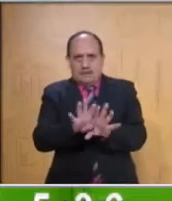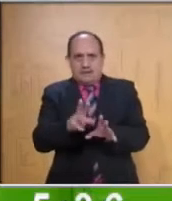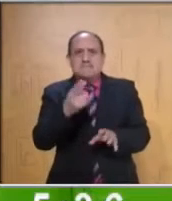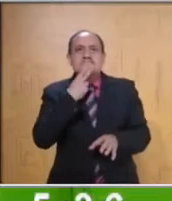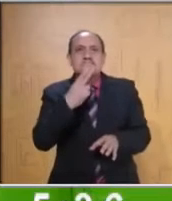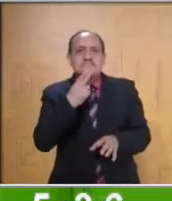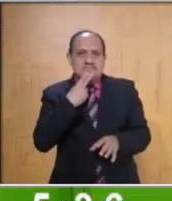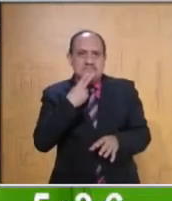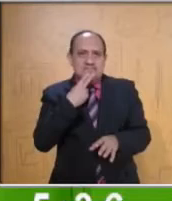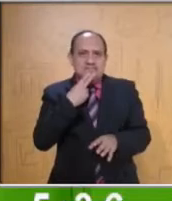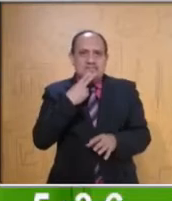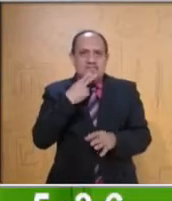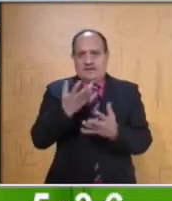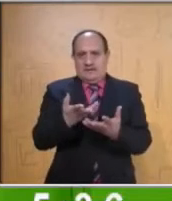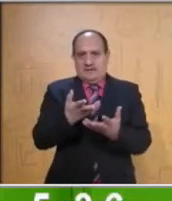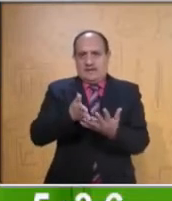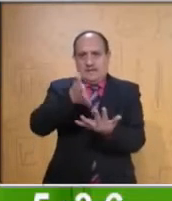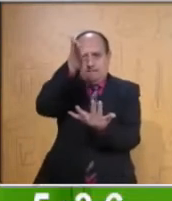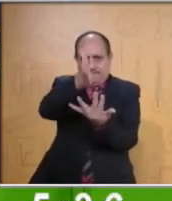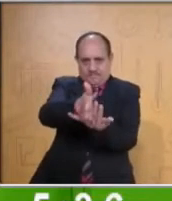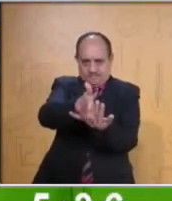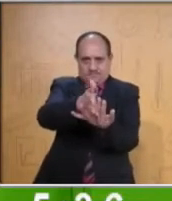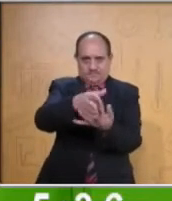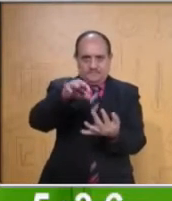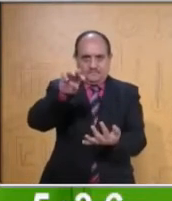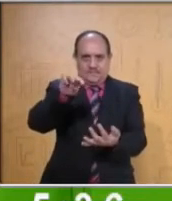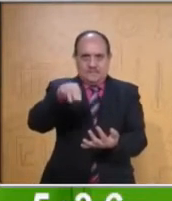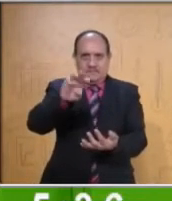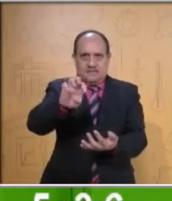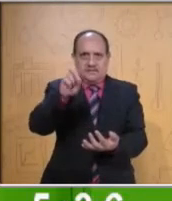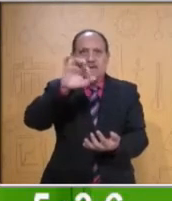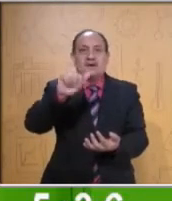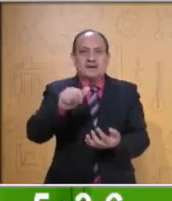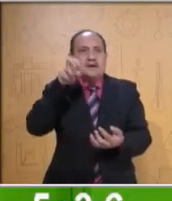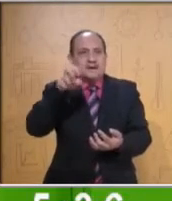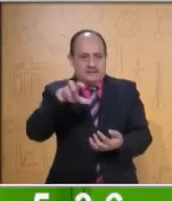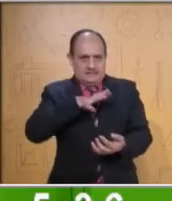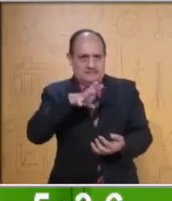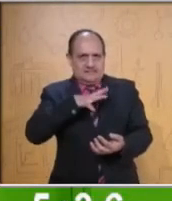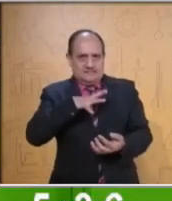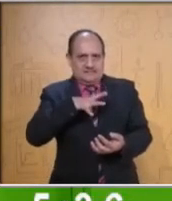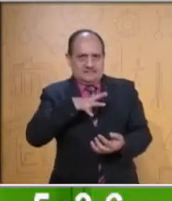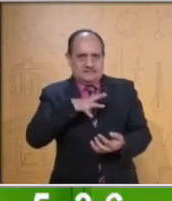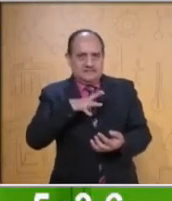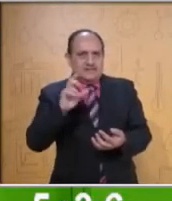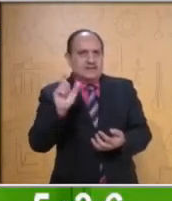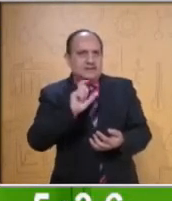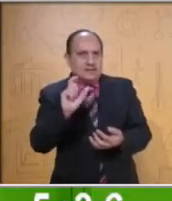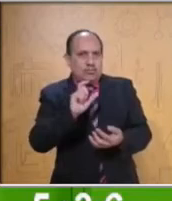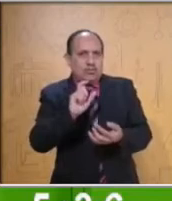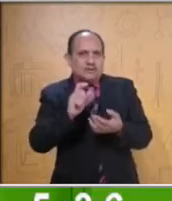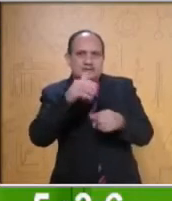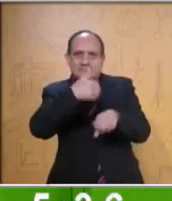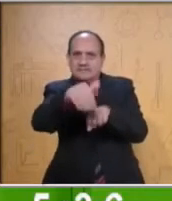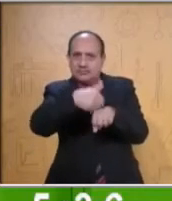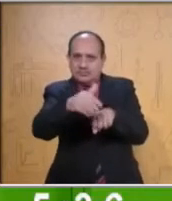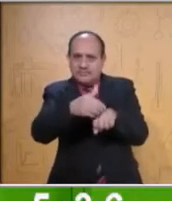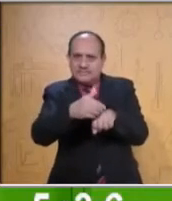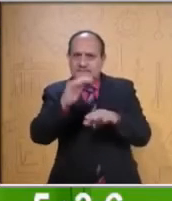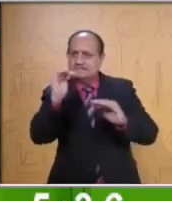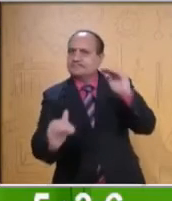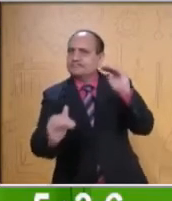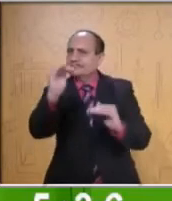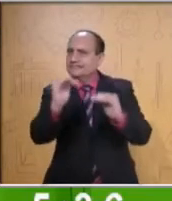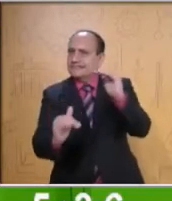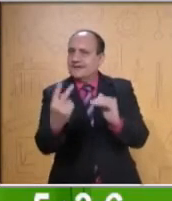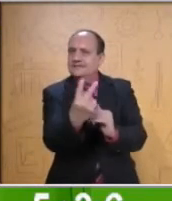sí la media de esos dos, ¿sí? Ahí tengo yo que al momento de manejar el promedio de